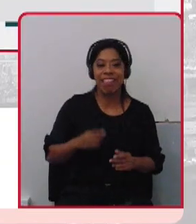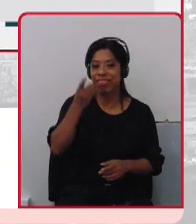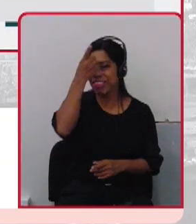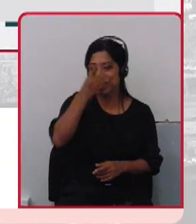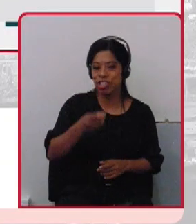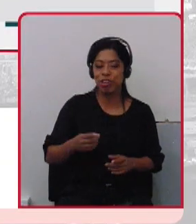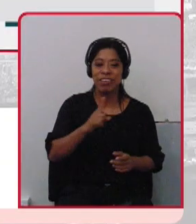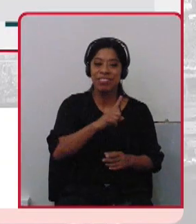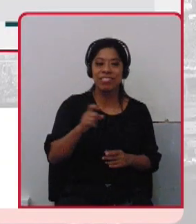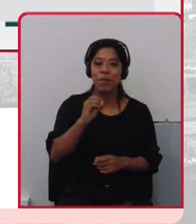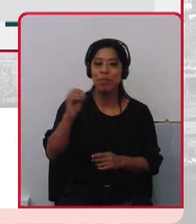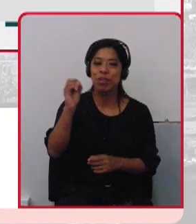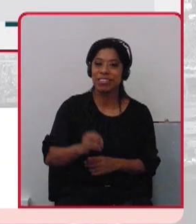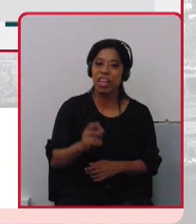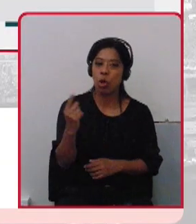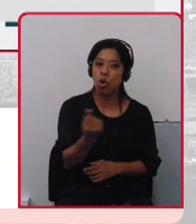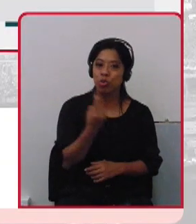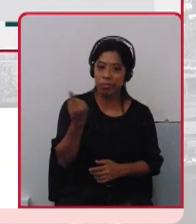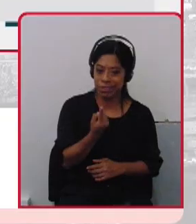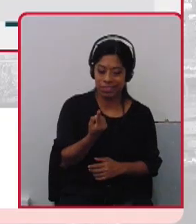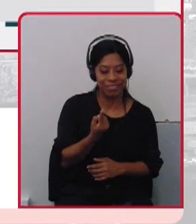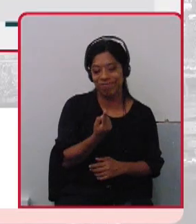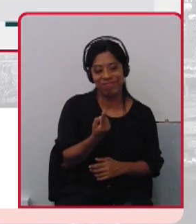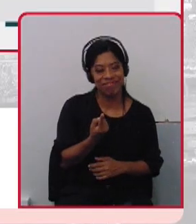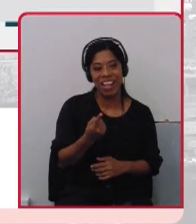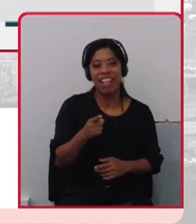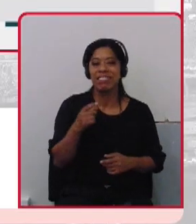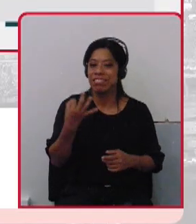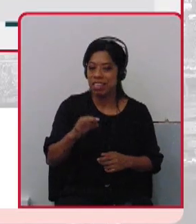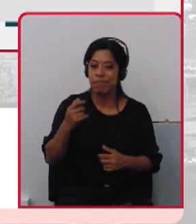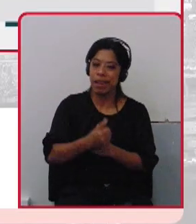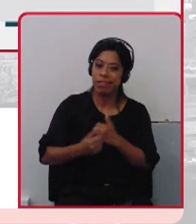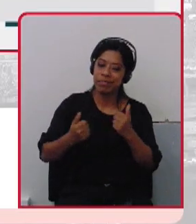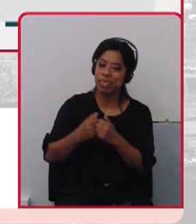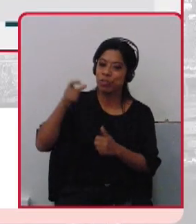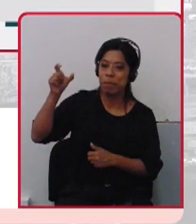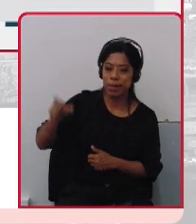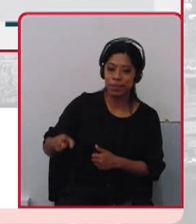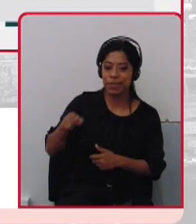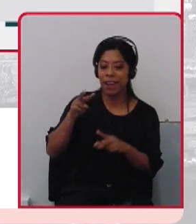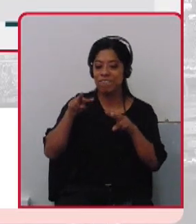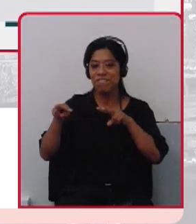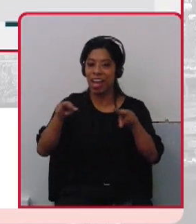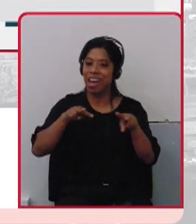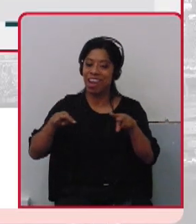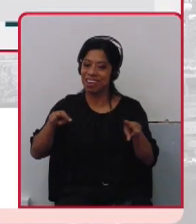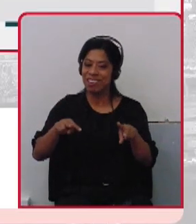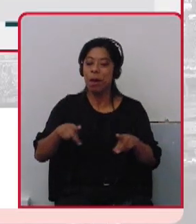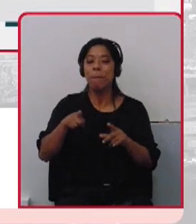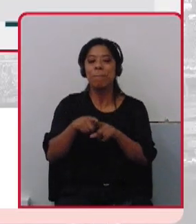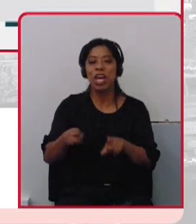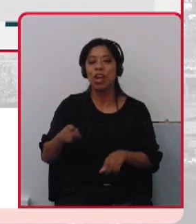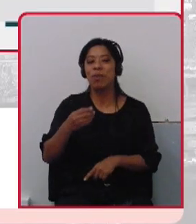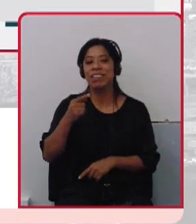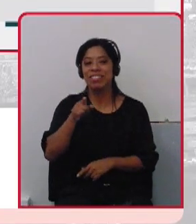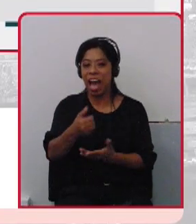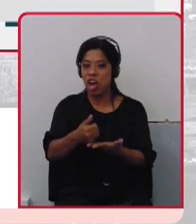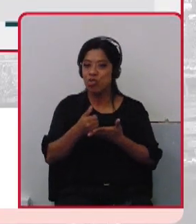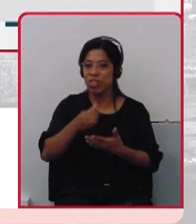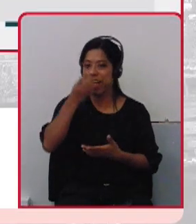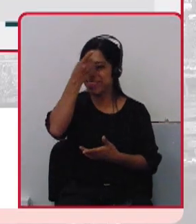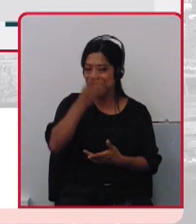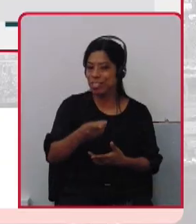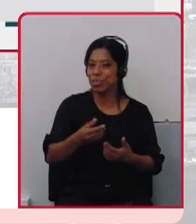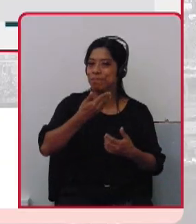decisión 100% automática. Siempre va a tener que estar el ser humano ahí. Lo que sí nos va a ayudar esta herramienta es para tomar mejores decisiones, en